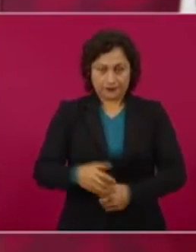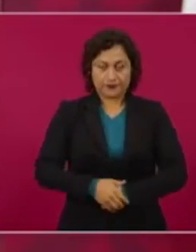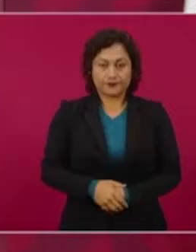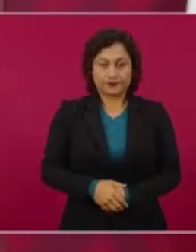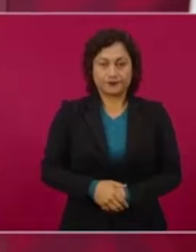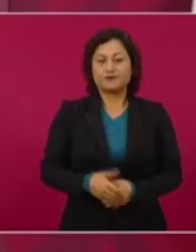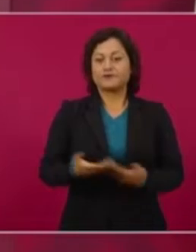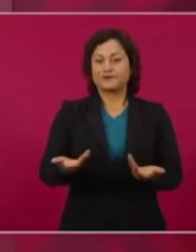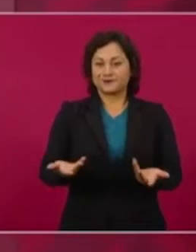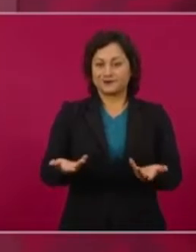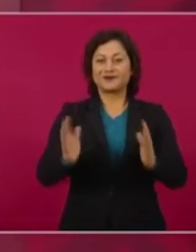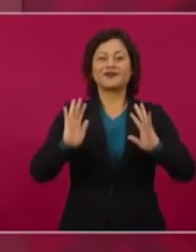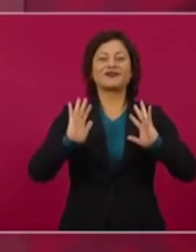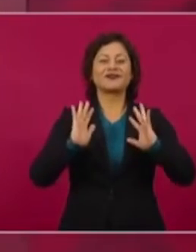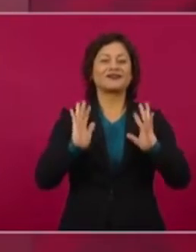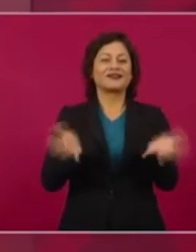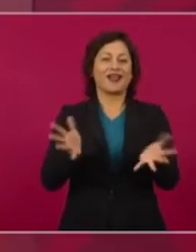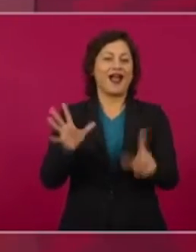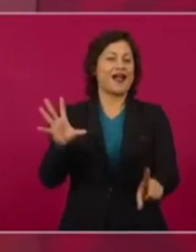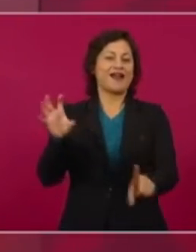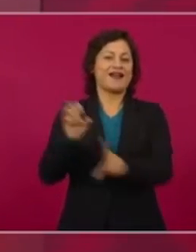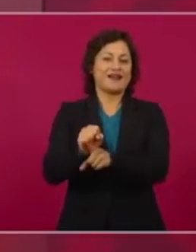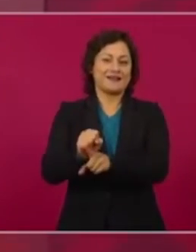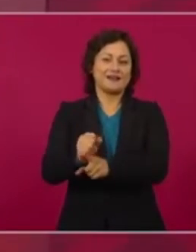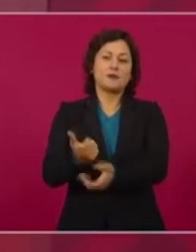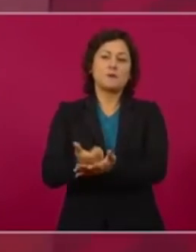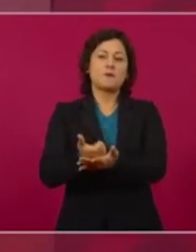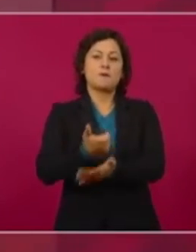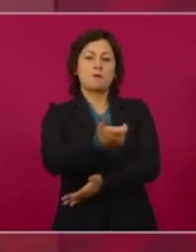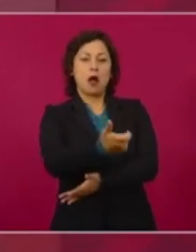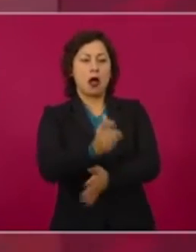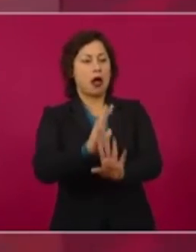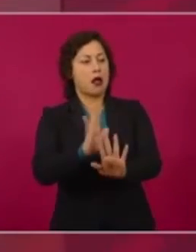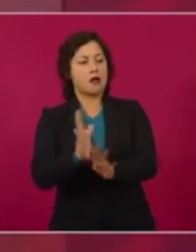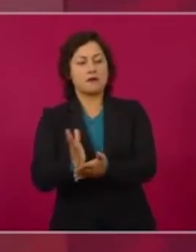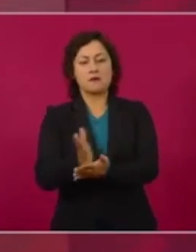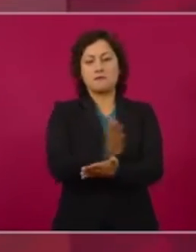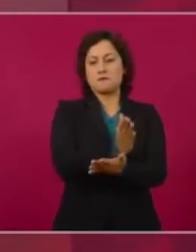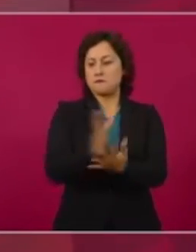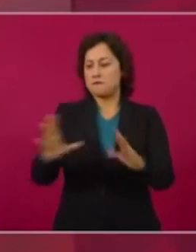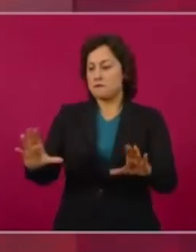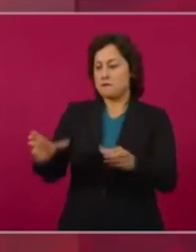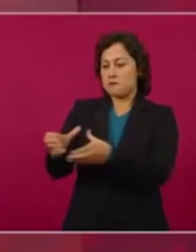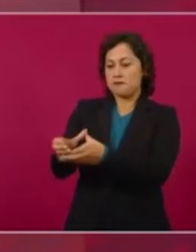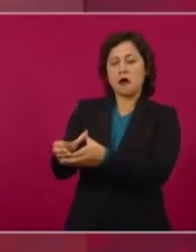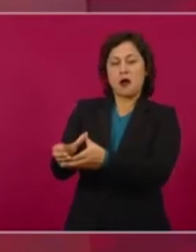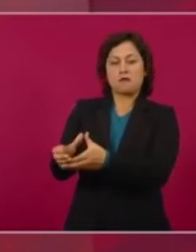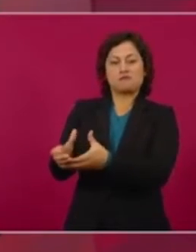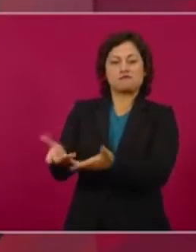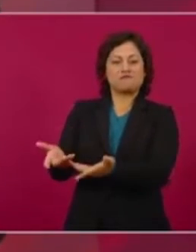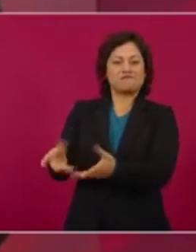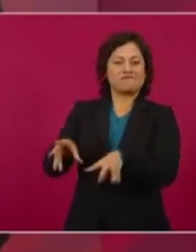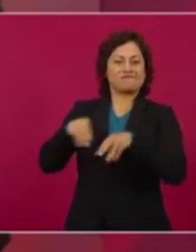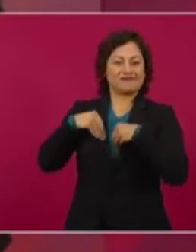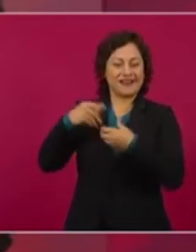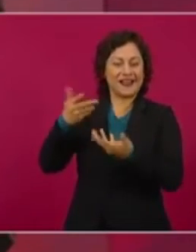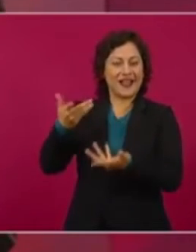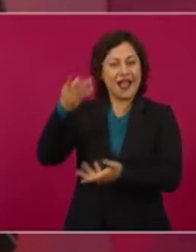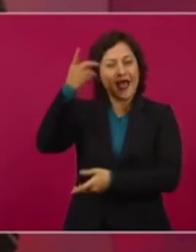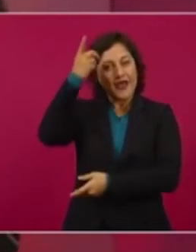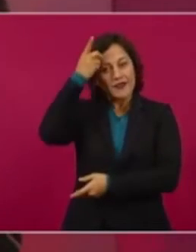Entonces ya contamos con una refinería más a partir de ayer y